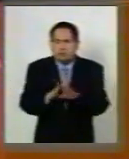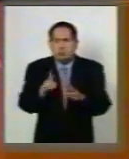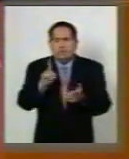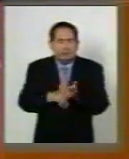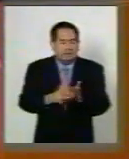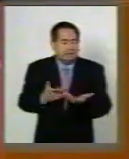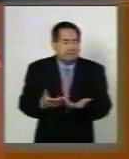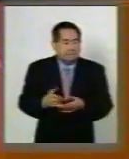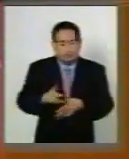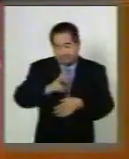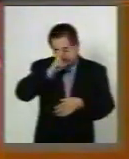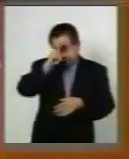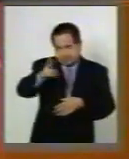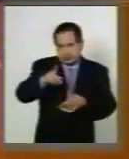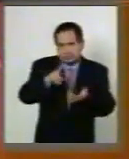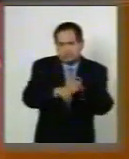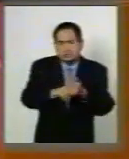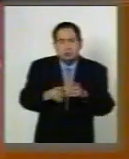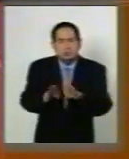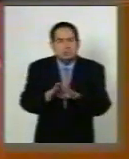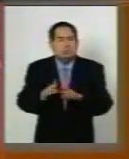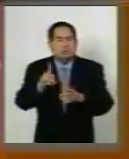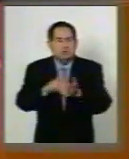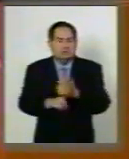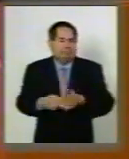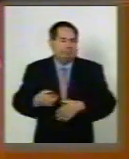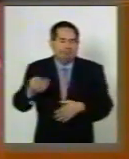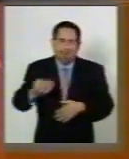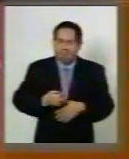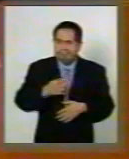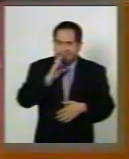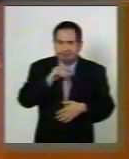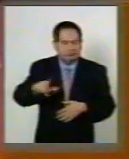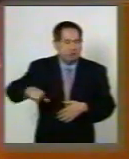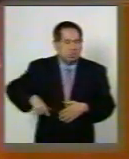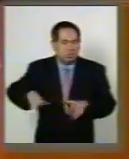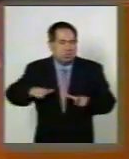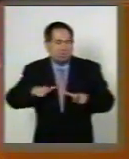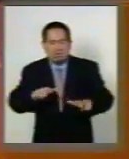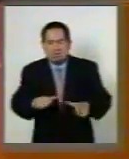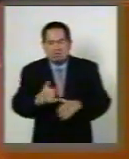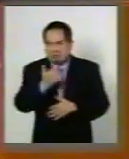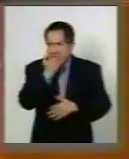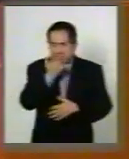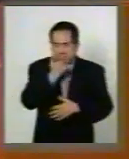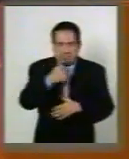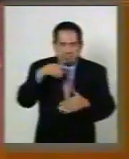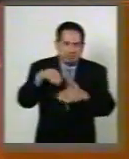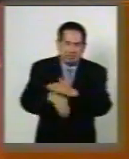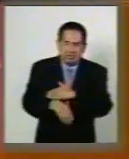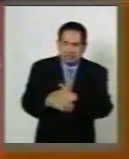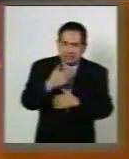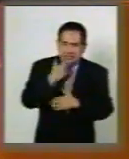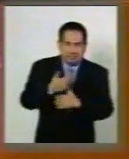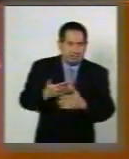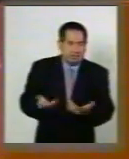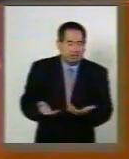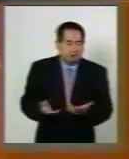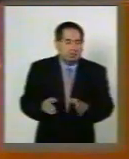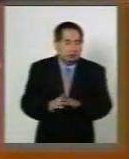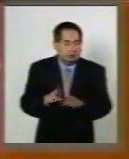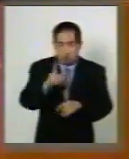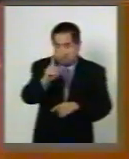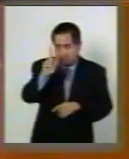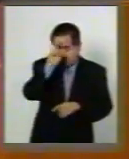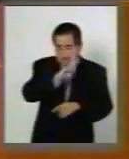acerca de que tal violencia es producto de lo efectivo de la ofensiva gubernamental, cae por su propio peso. Lo